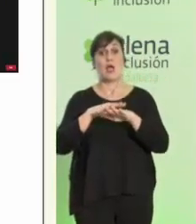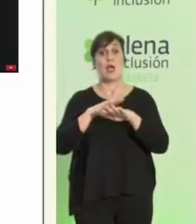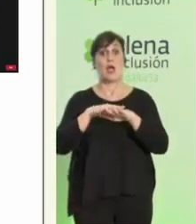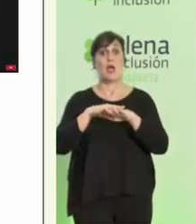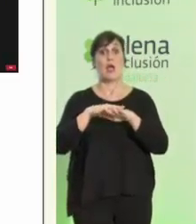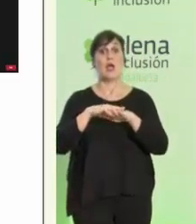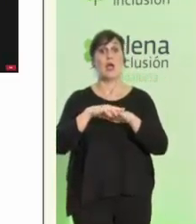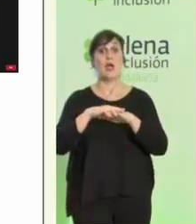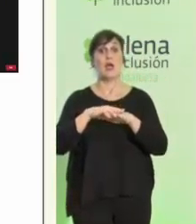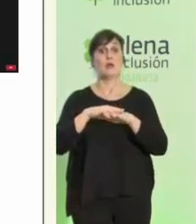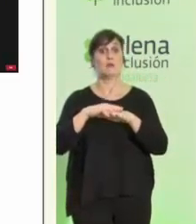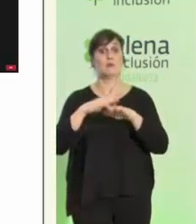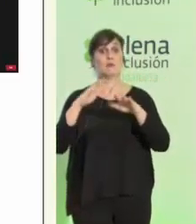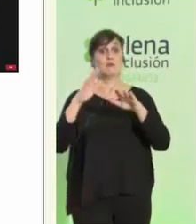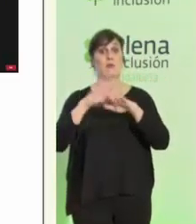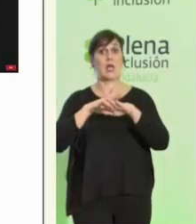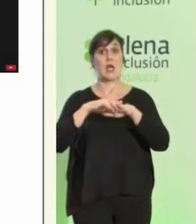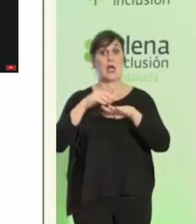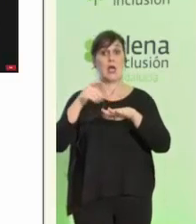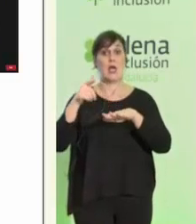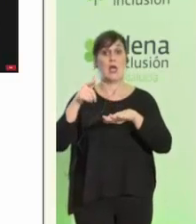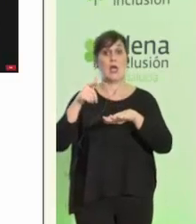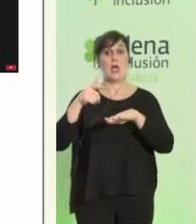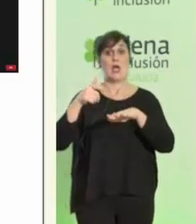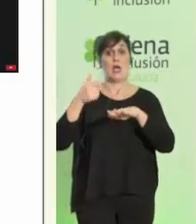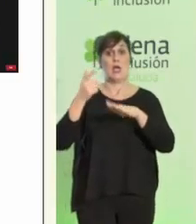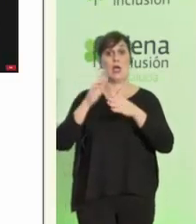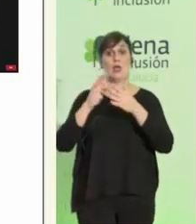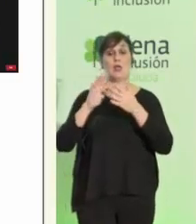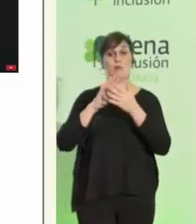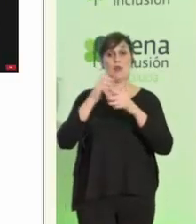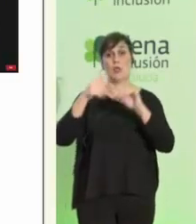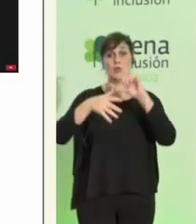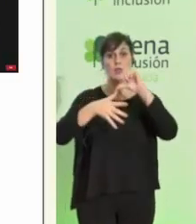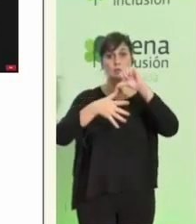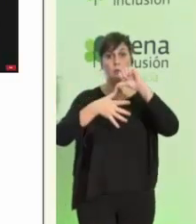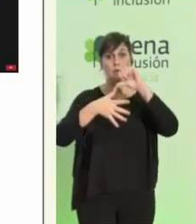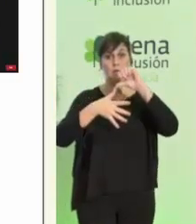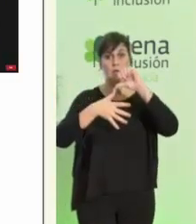también sobre cuestiones de derechos y cada mes